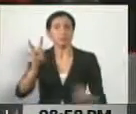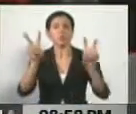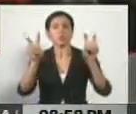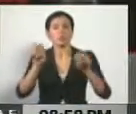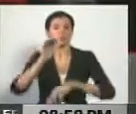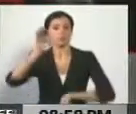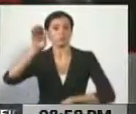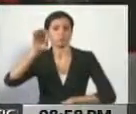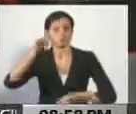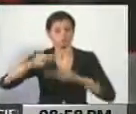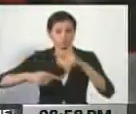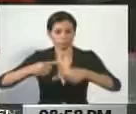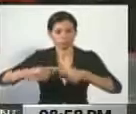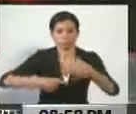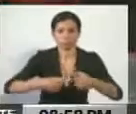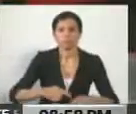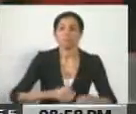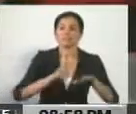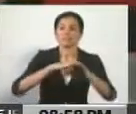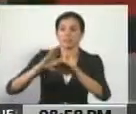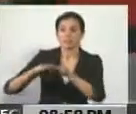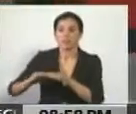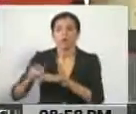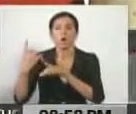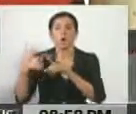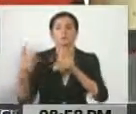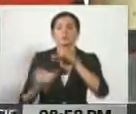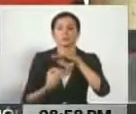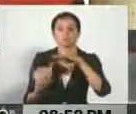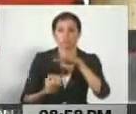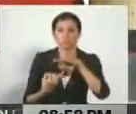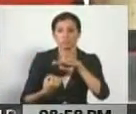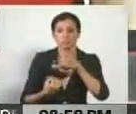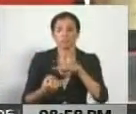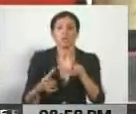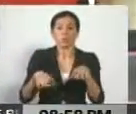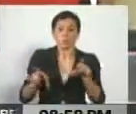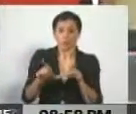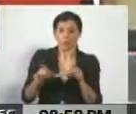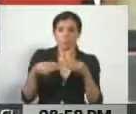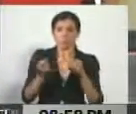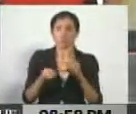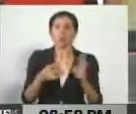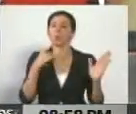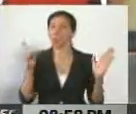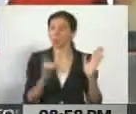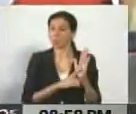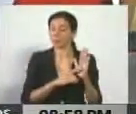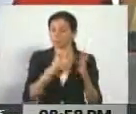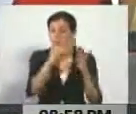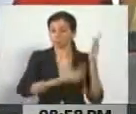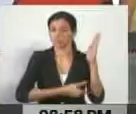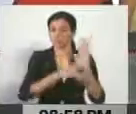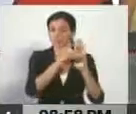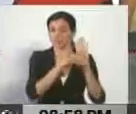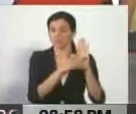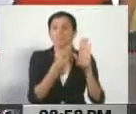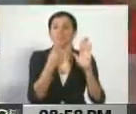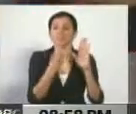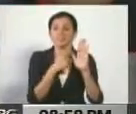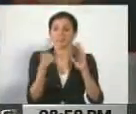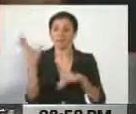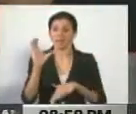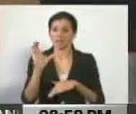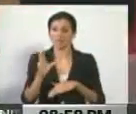generaciones. Hicieron un llamado para que otras instituciones y locales públicos cumplan con la resolución que declara a Caracas